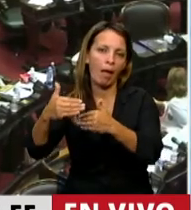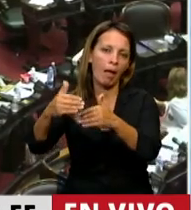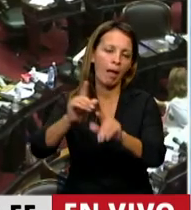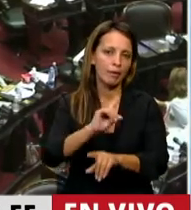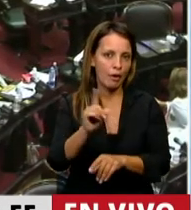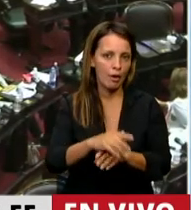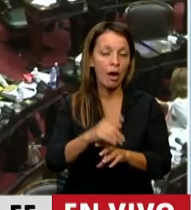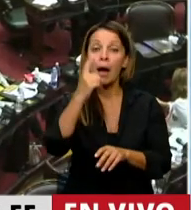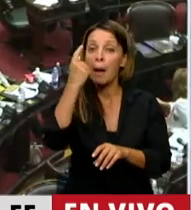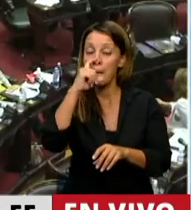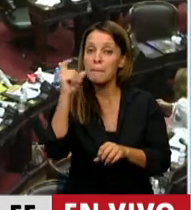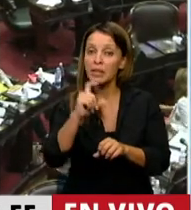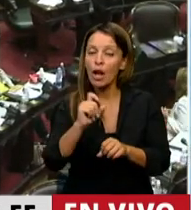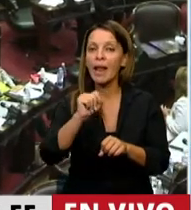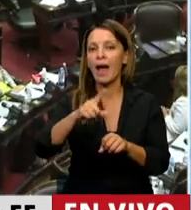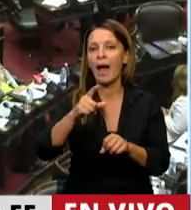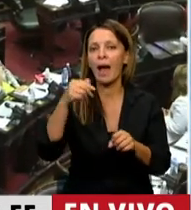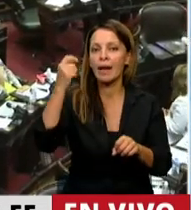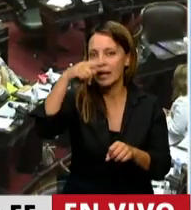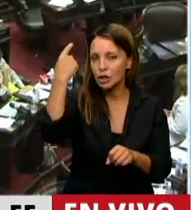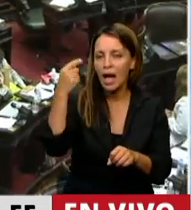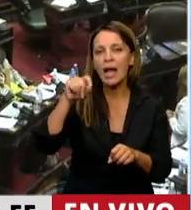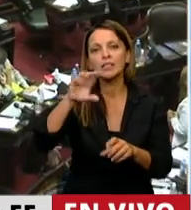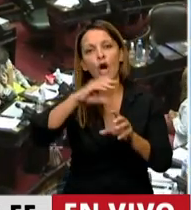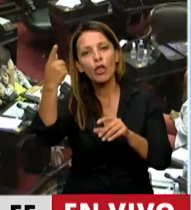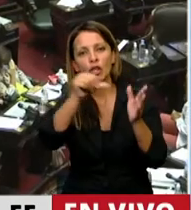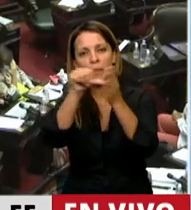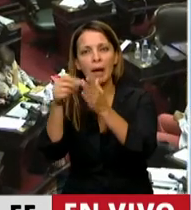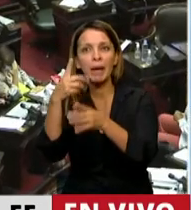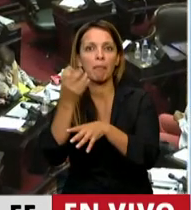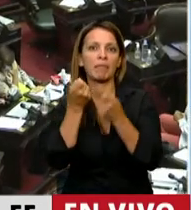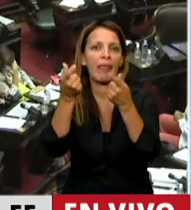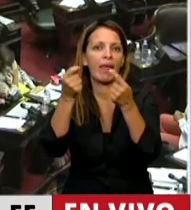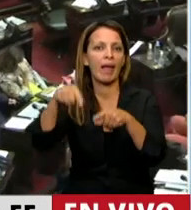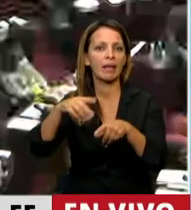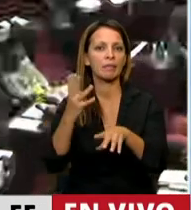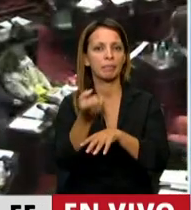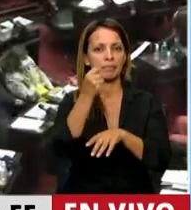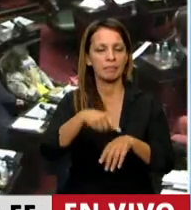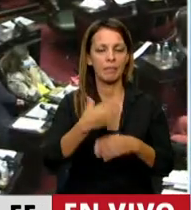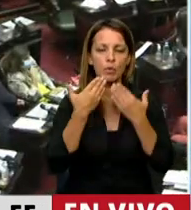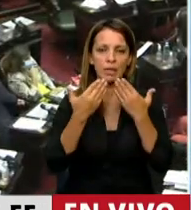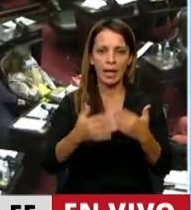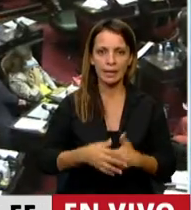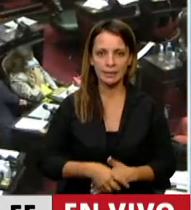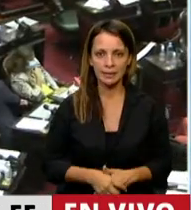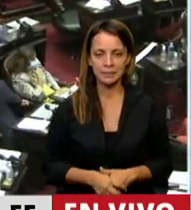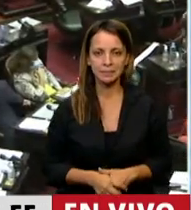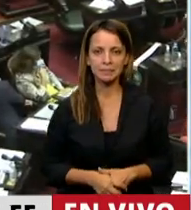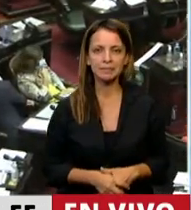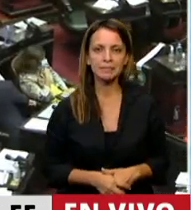de petroleras nacionales e internacionales para que se queden con el negocio de los biocombustibles en la Argentina. Muchas gracias, Presidenta.